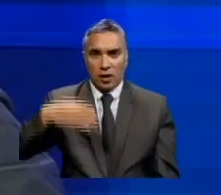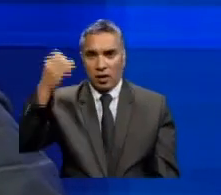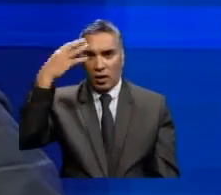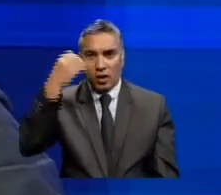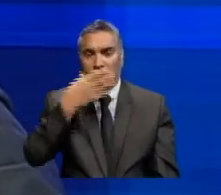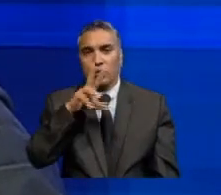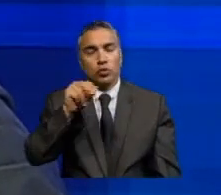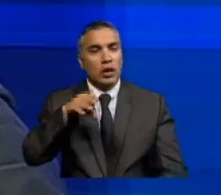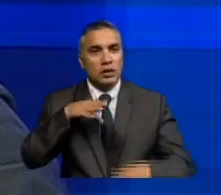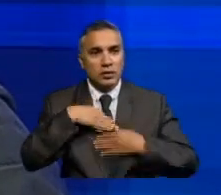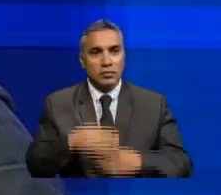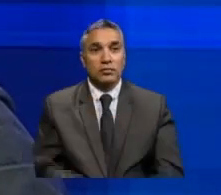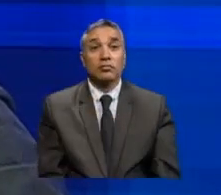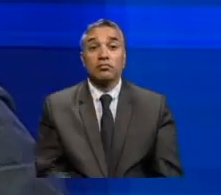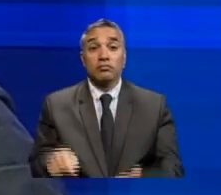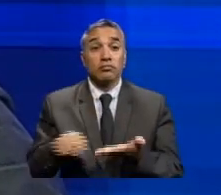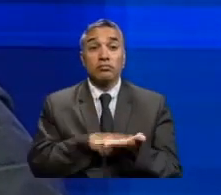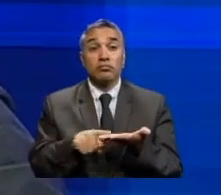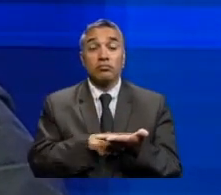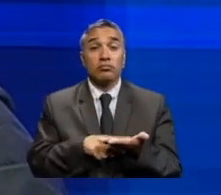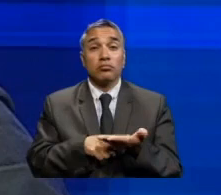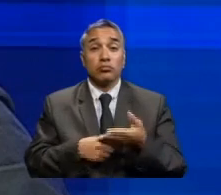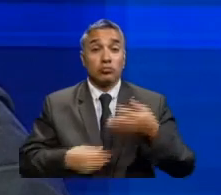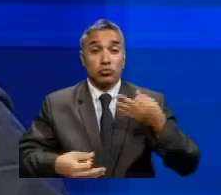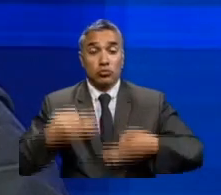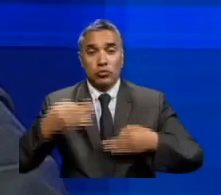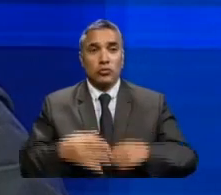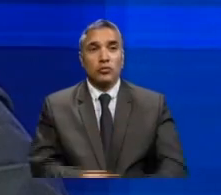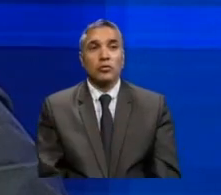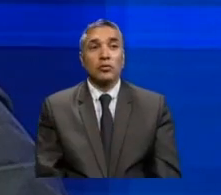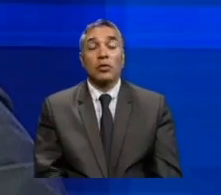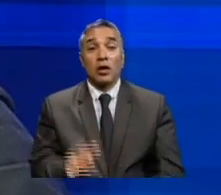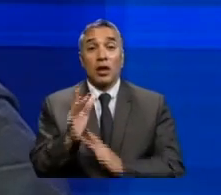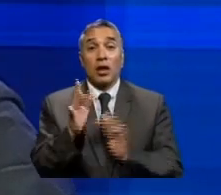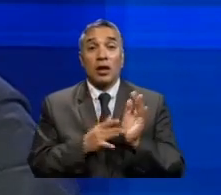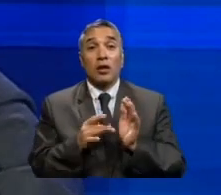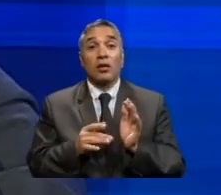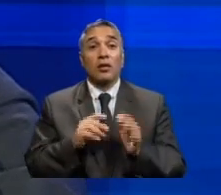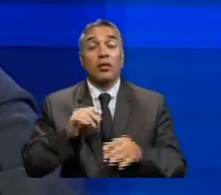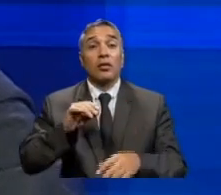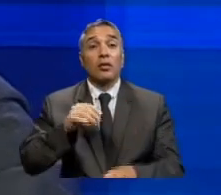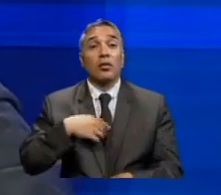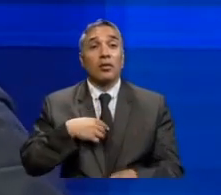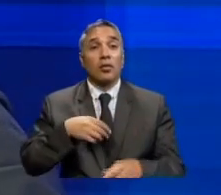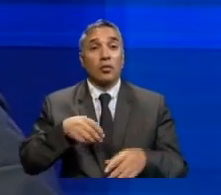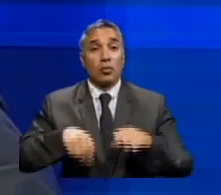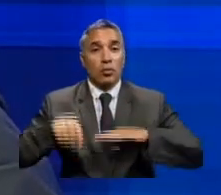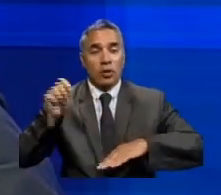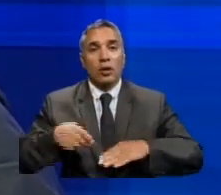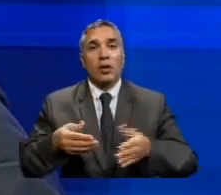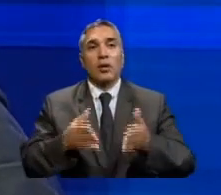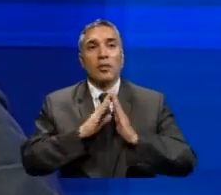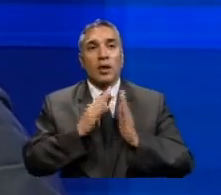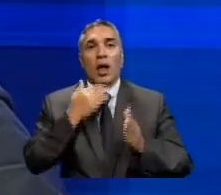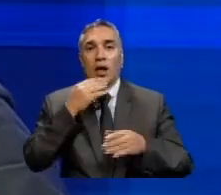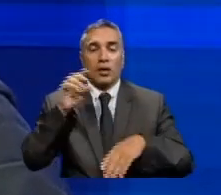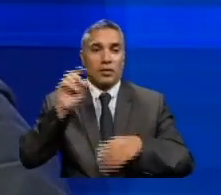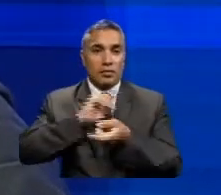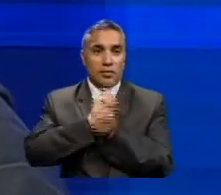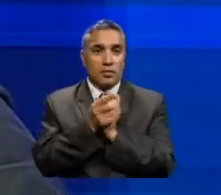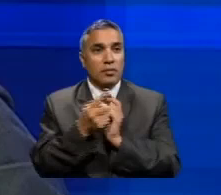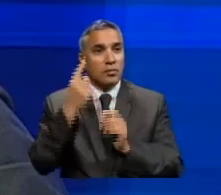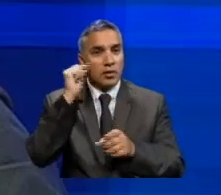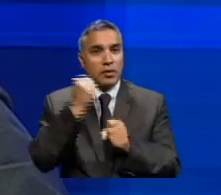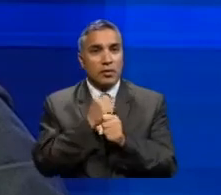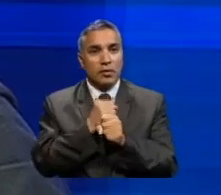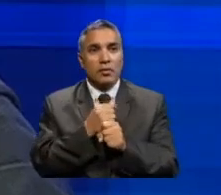Glass, quien en una audiencia de apelación del recurso otorgado en abril por el juez de Manglar Alto, pidió medidas sustitutivas para